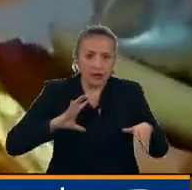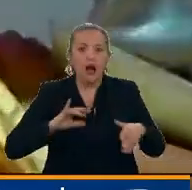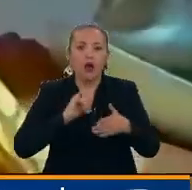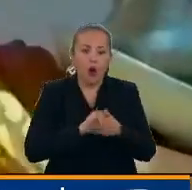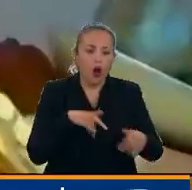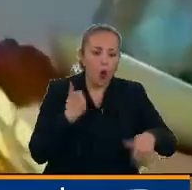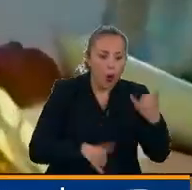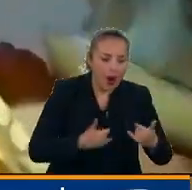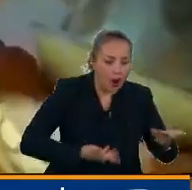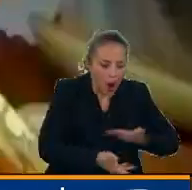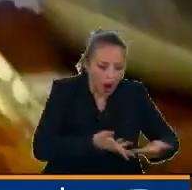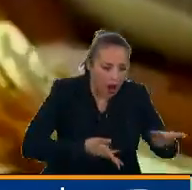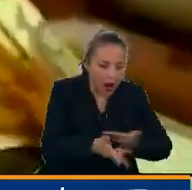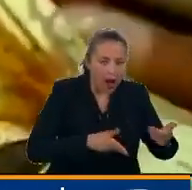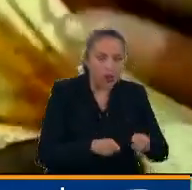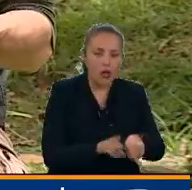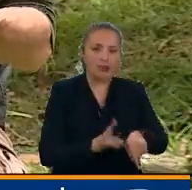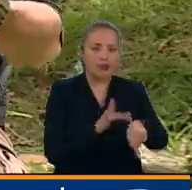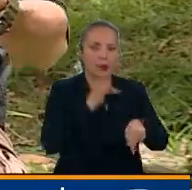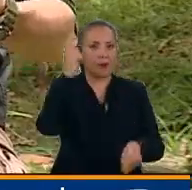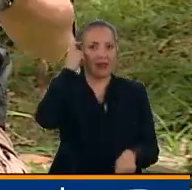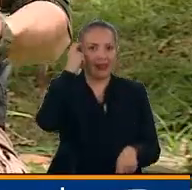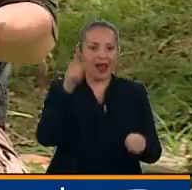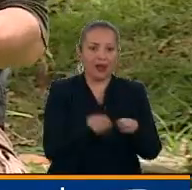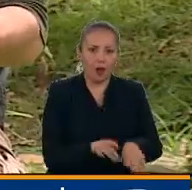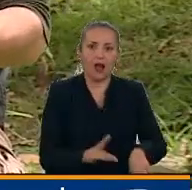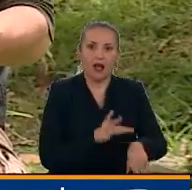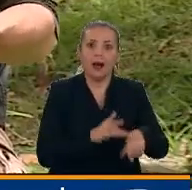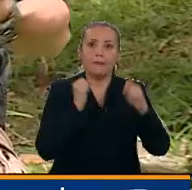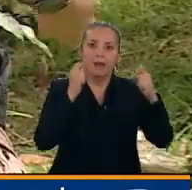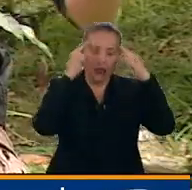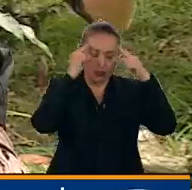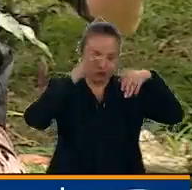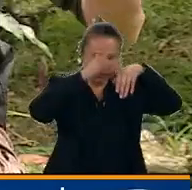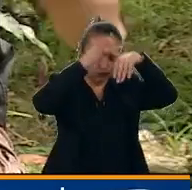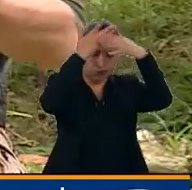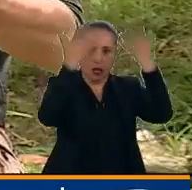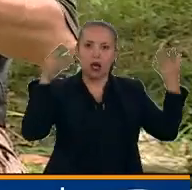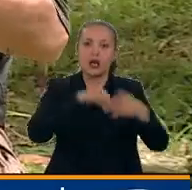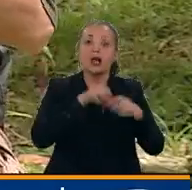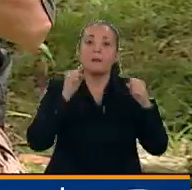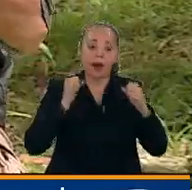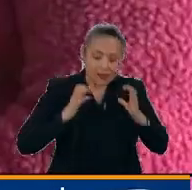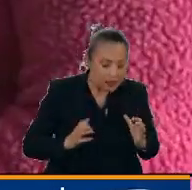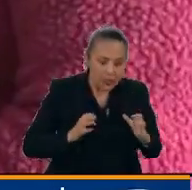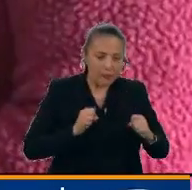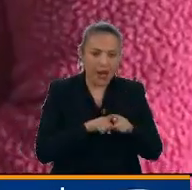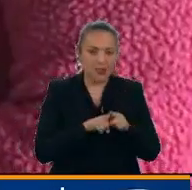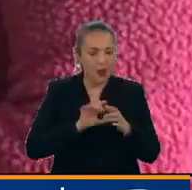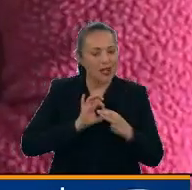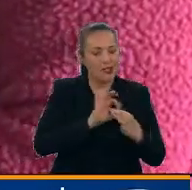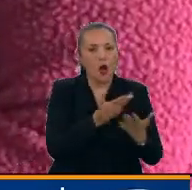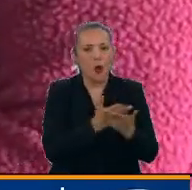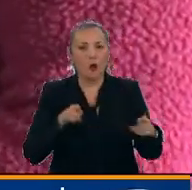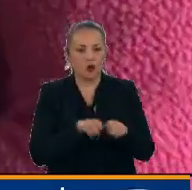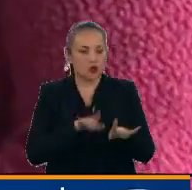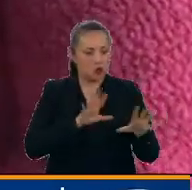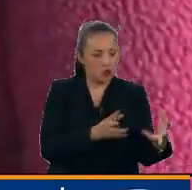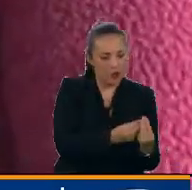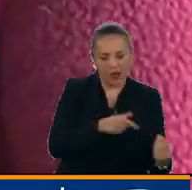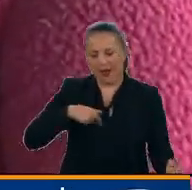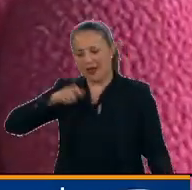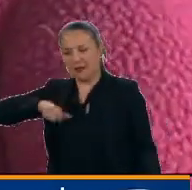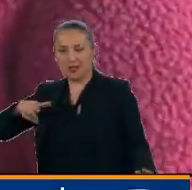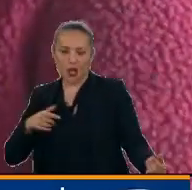es estimulación mental. Y de hecho la estimulación mental, más que la estimulación física, es lo que sella el pacto entre dos especies. Cuéntame, ¿qué